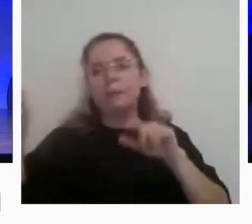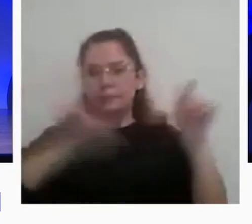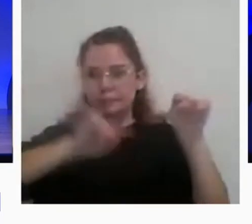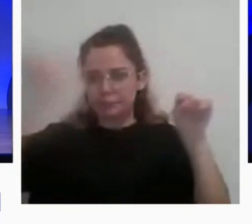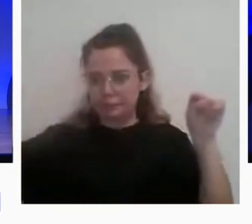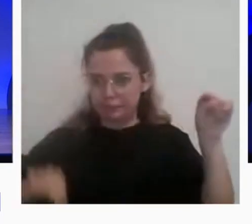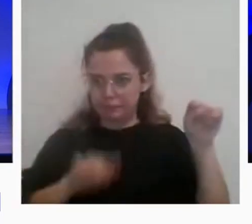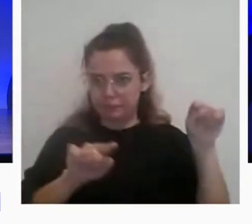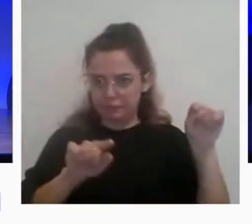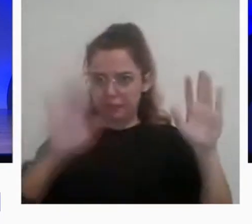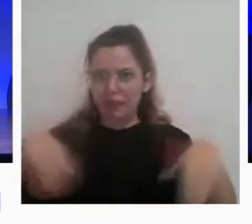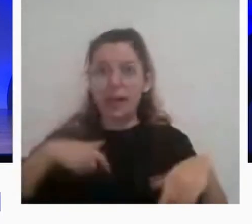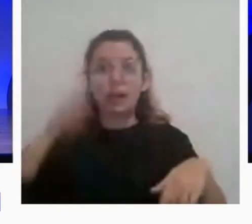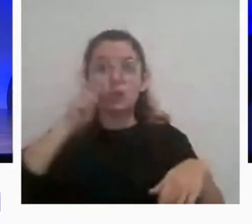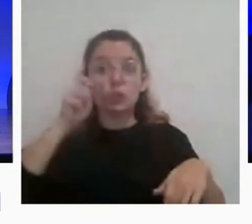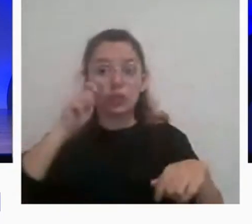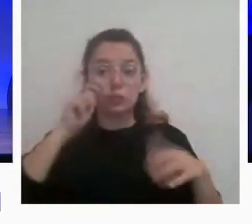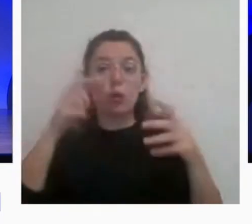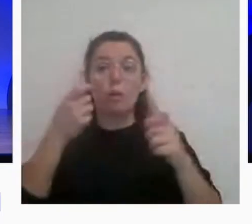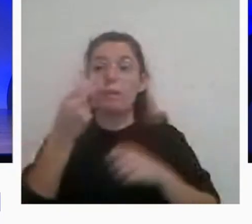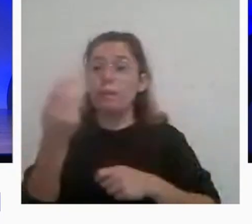precio y en las aerolíneas por segundo.